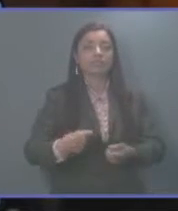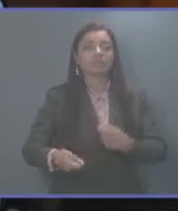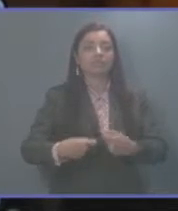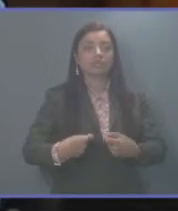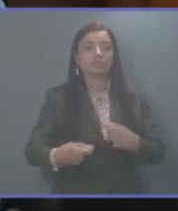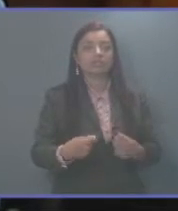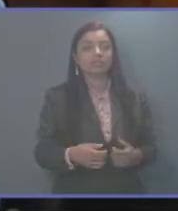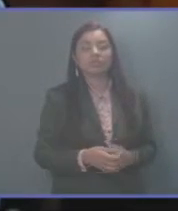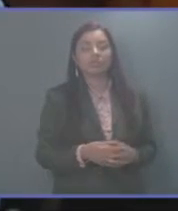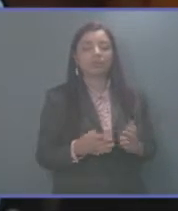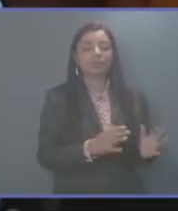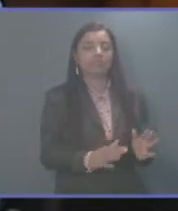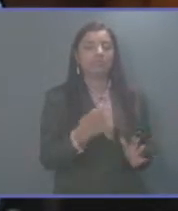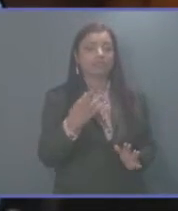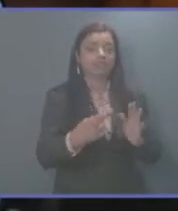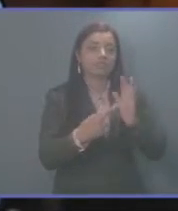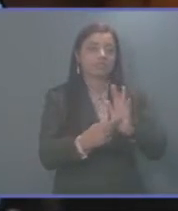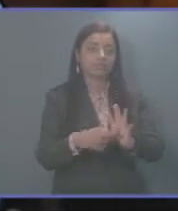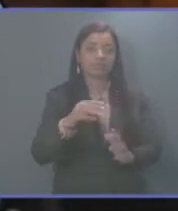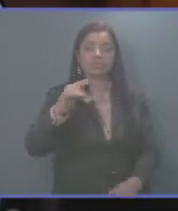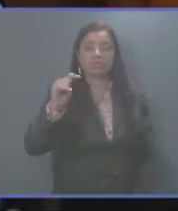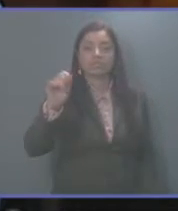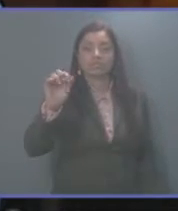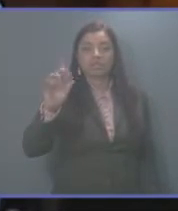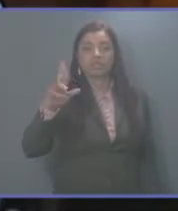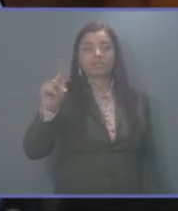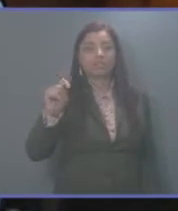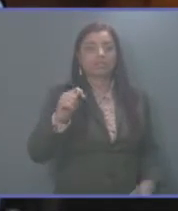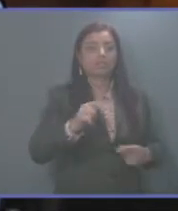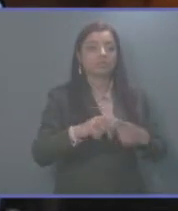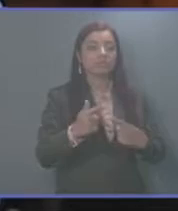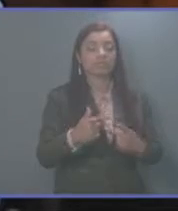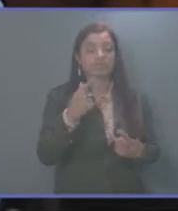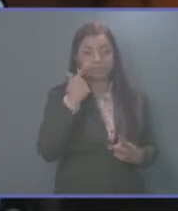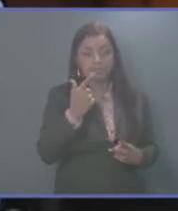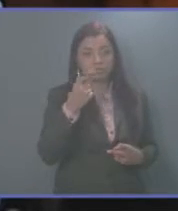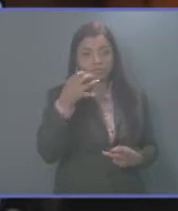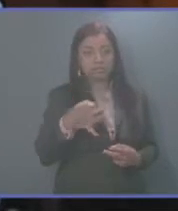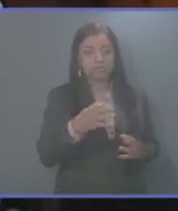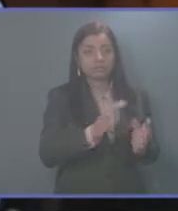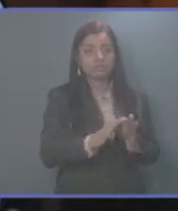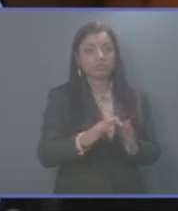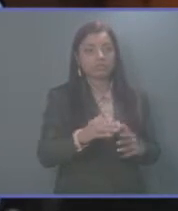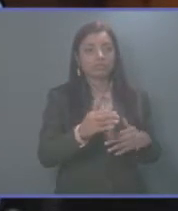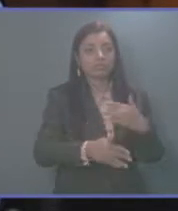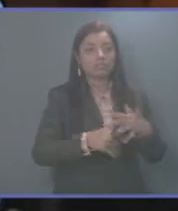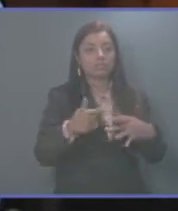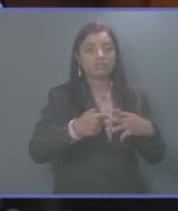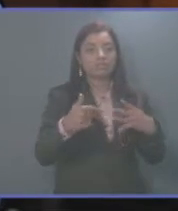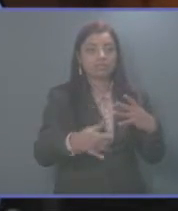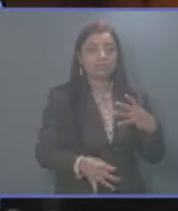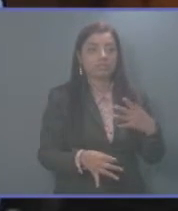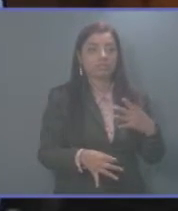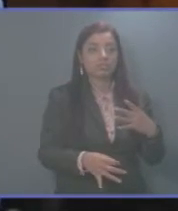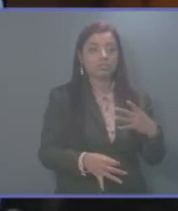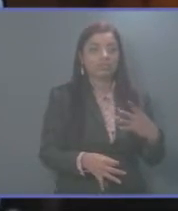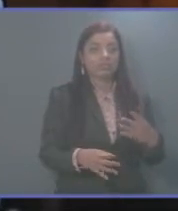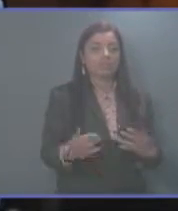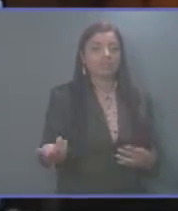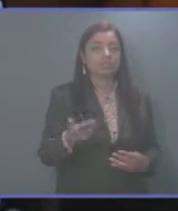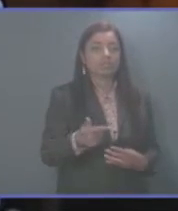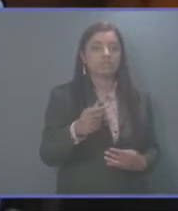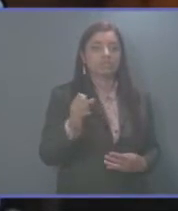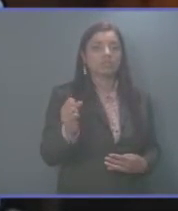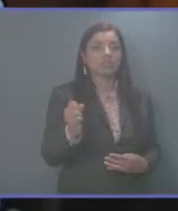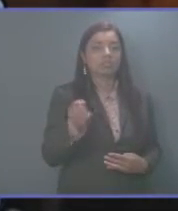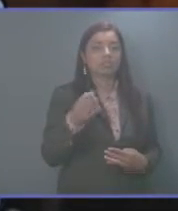artesanos representados por CASAR, encuentren en referido cuerpo normativo un